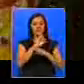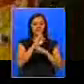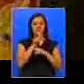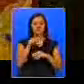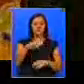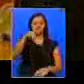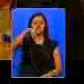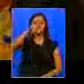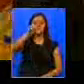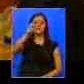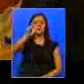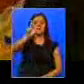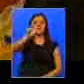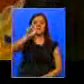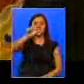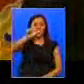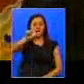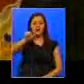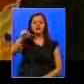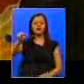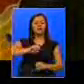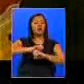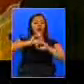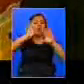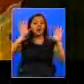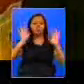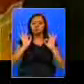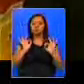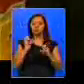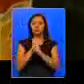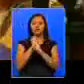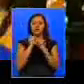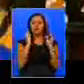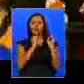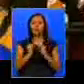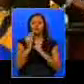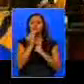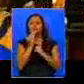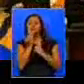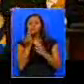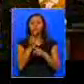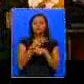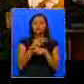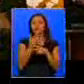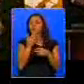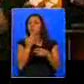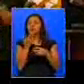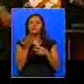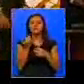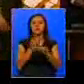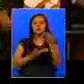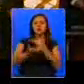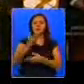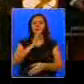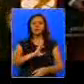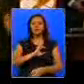claros ejes de cooperación ya en el área industrial, en el área productiva, en el área de intercambio